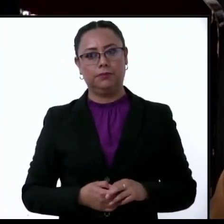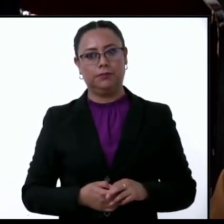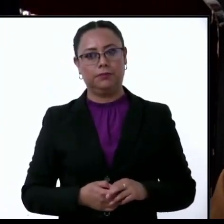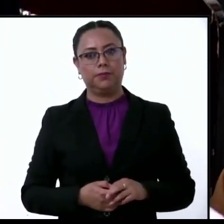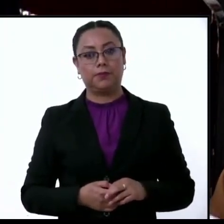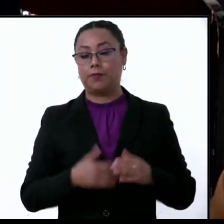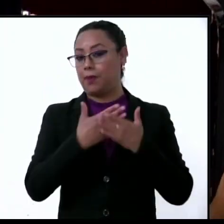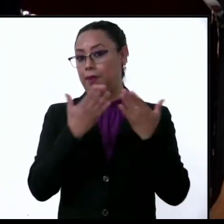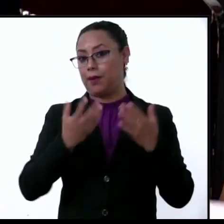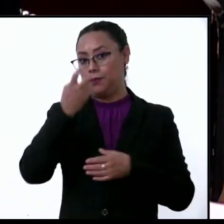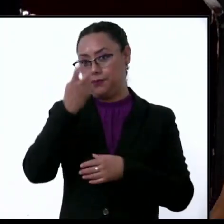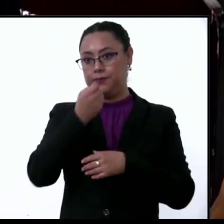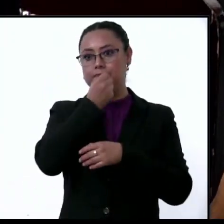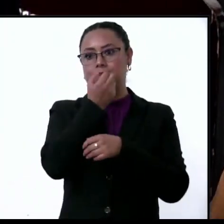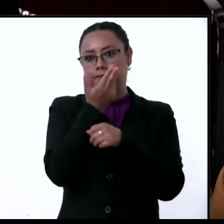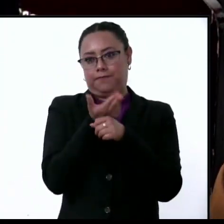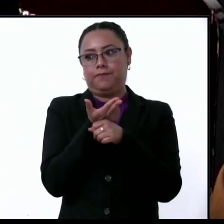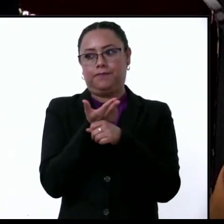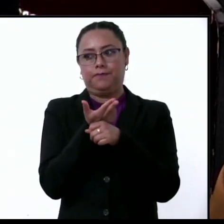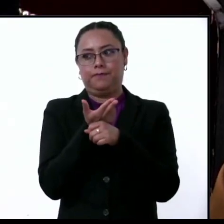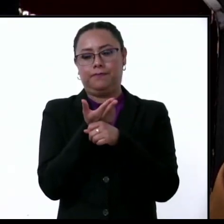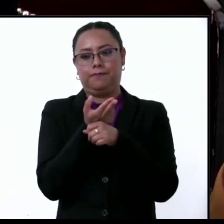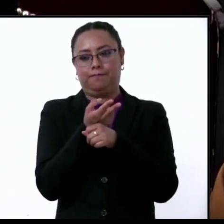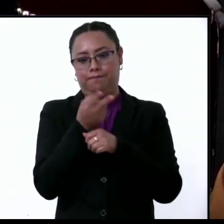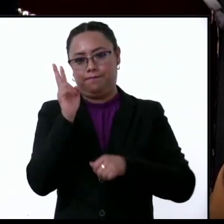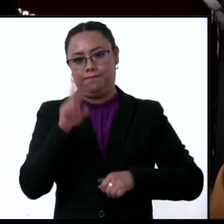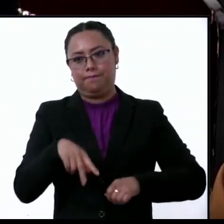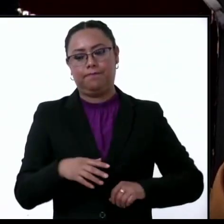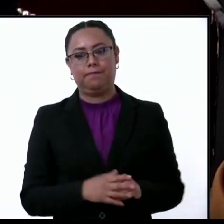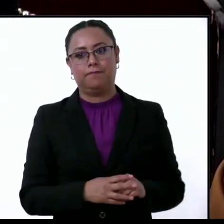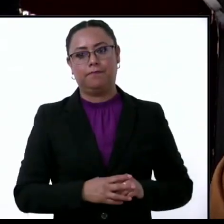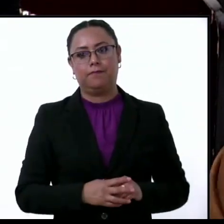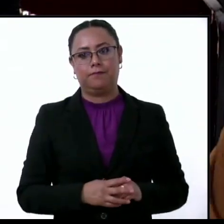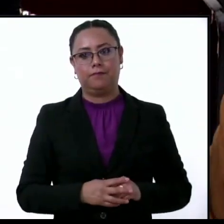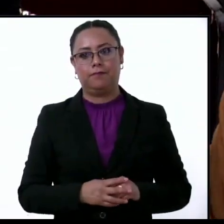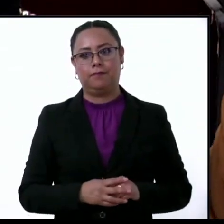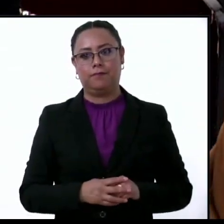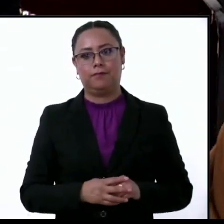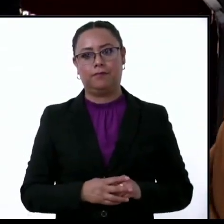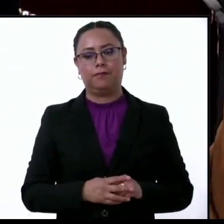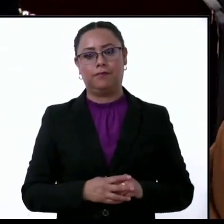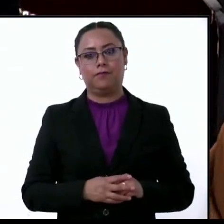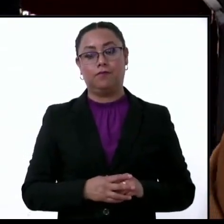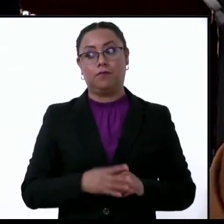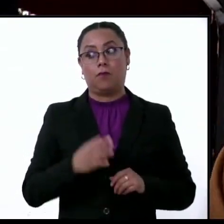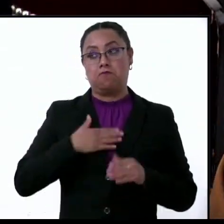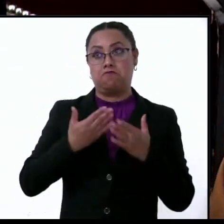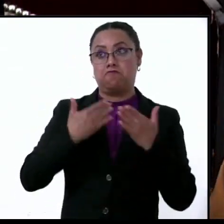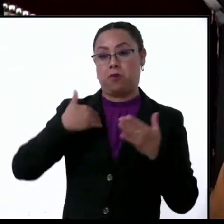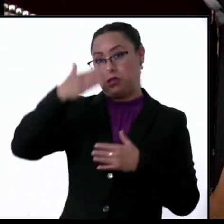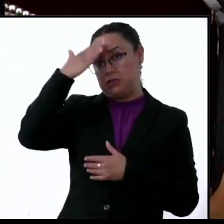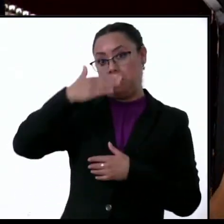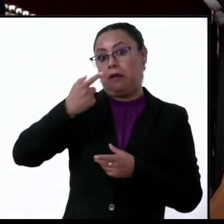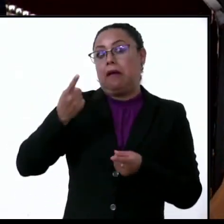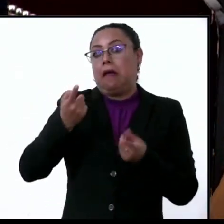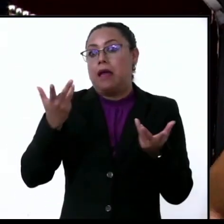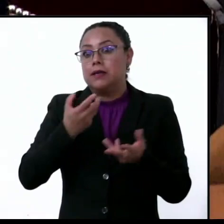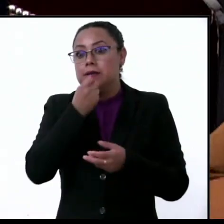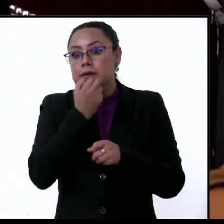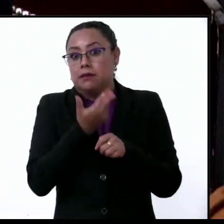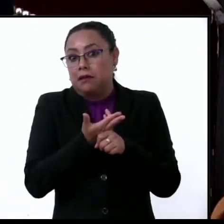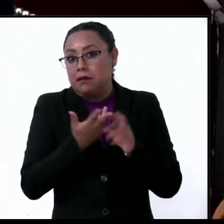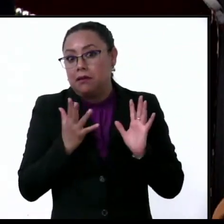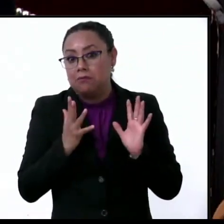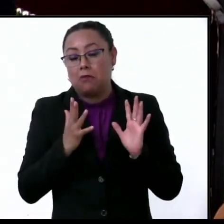Esta secretaría, la verdad, yo antes nunca supe qué es lo que hacía. Es más, no sé si